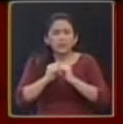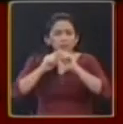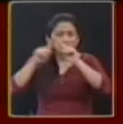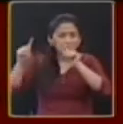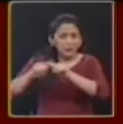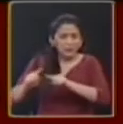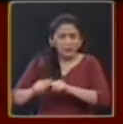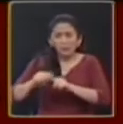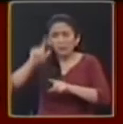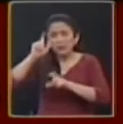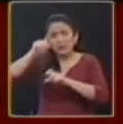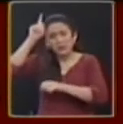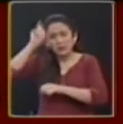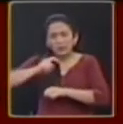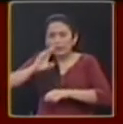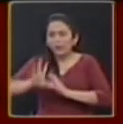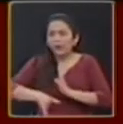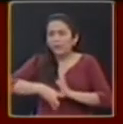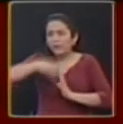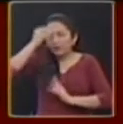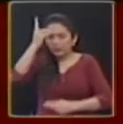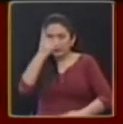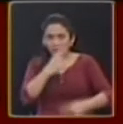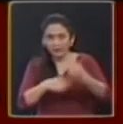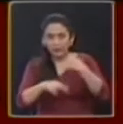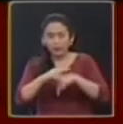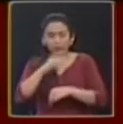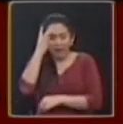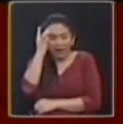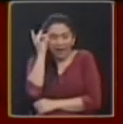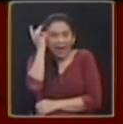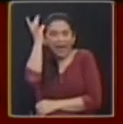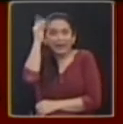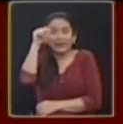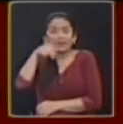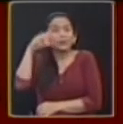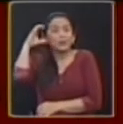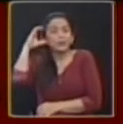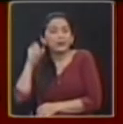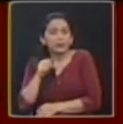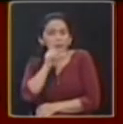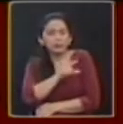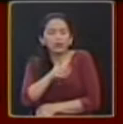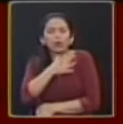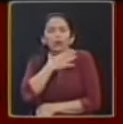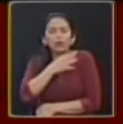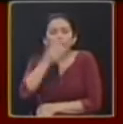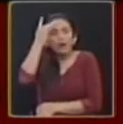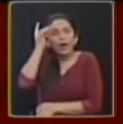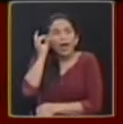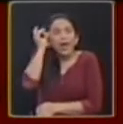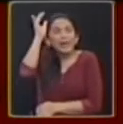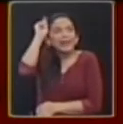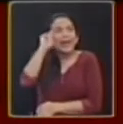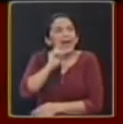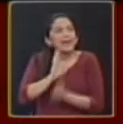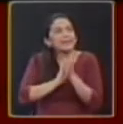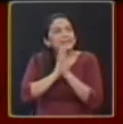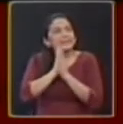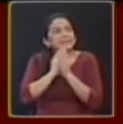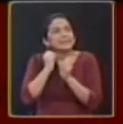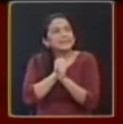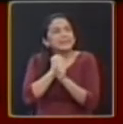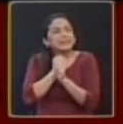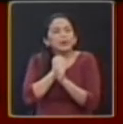intraemprendimiento que tenemos, de nuestras ideas. En Cuenca la gente es muy creativa, muy hábil, pero no sabemos